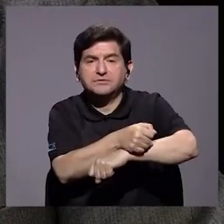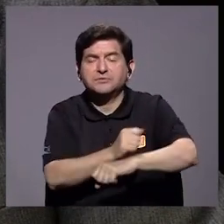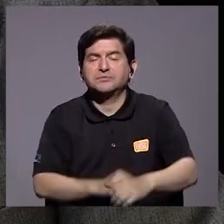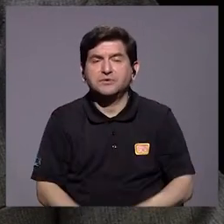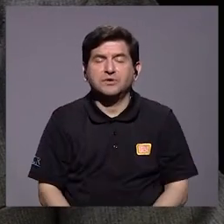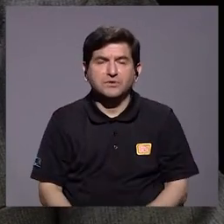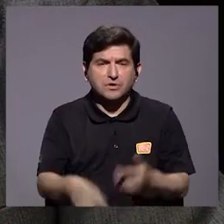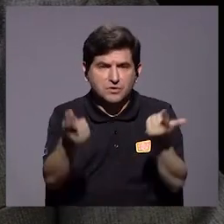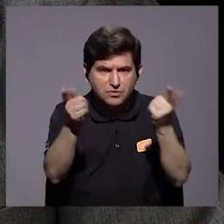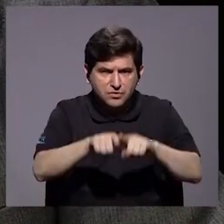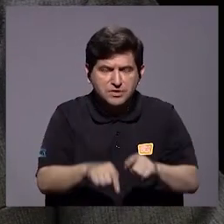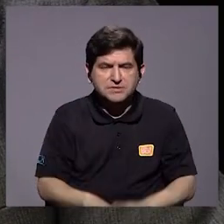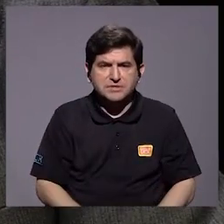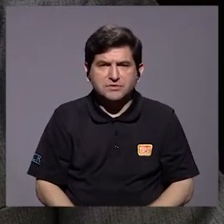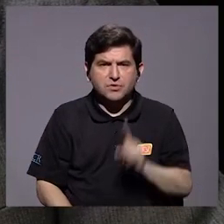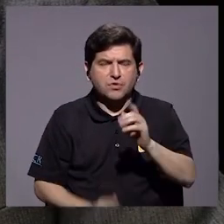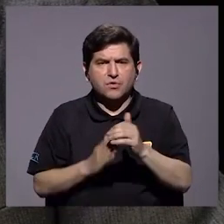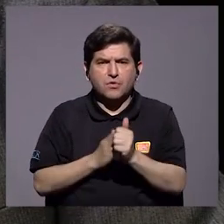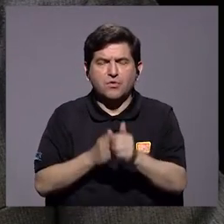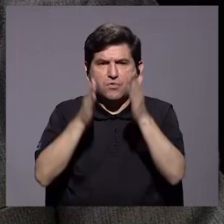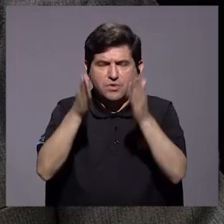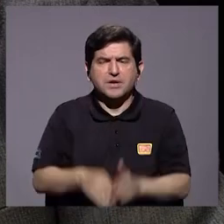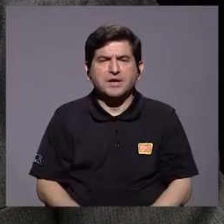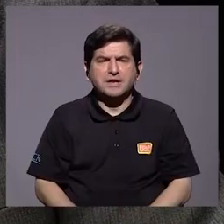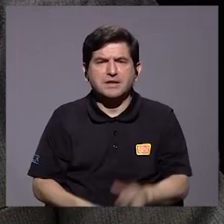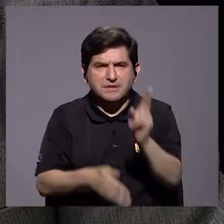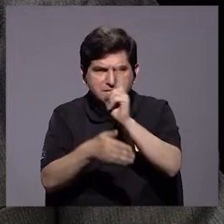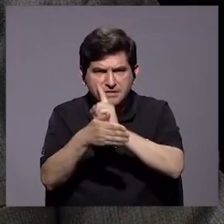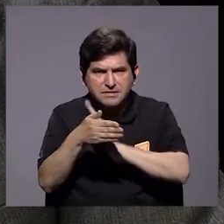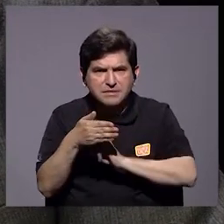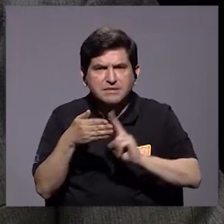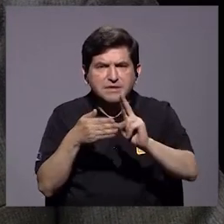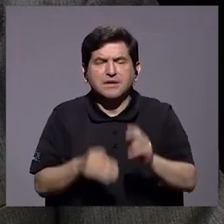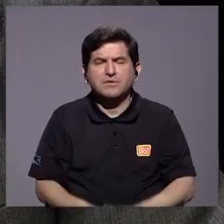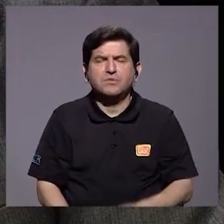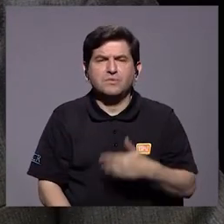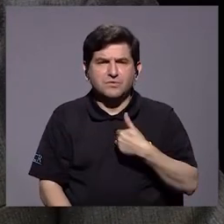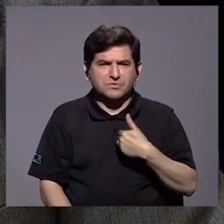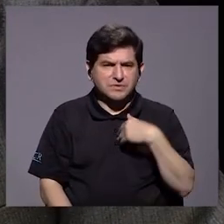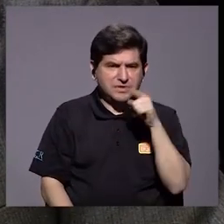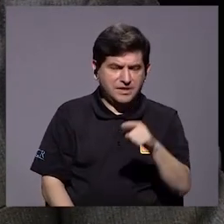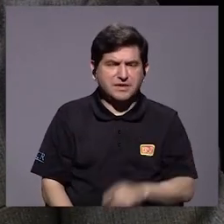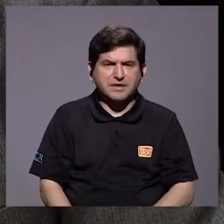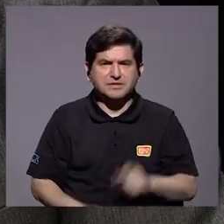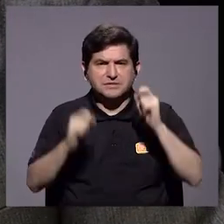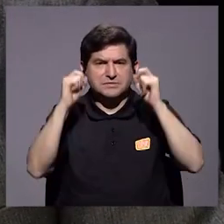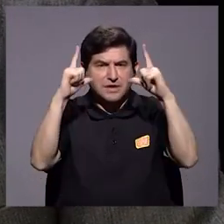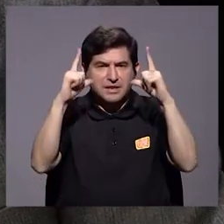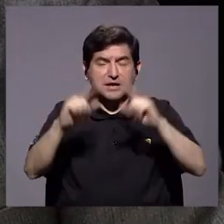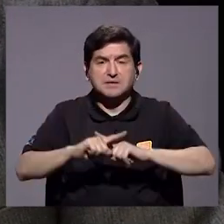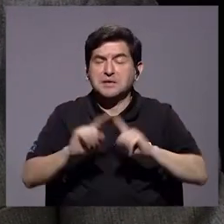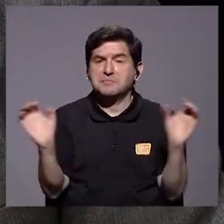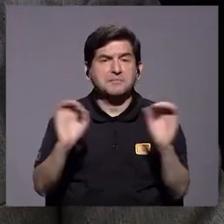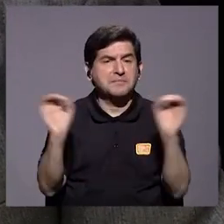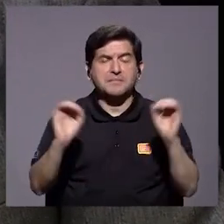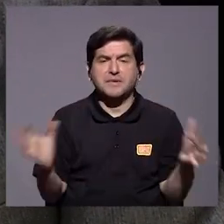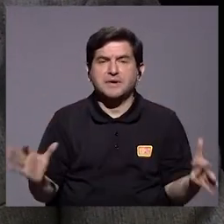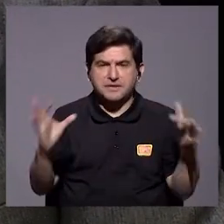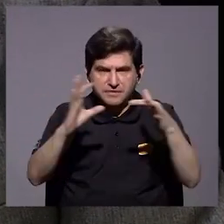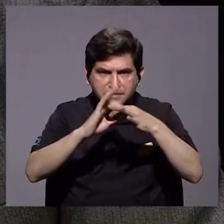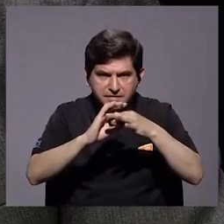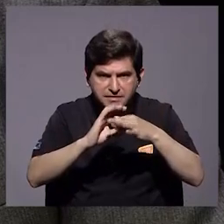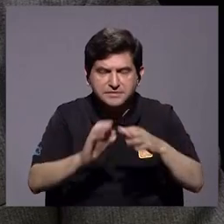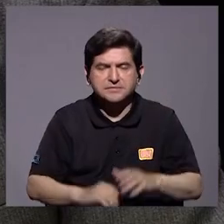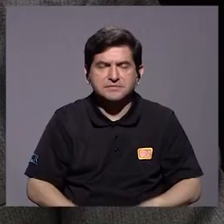lo que pasó con un dirigente de la universitarios yo creo que tiene que ser como la voz de alerta y no lo ha sido en